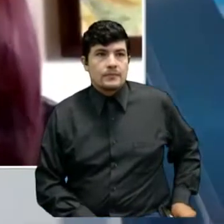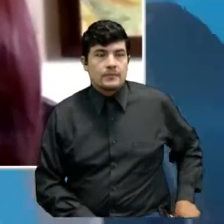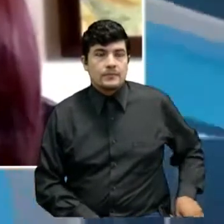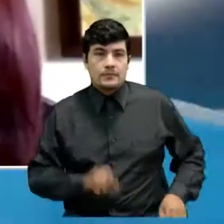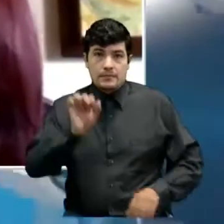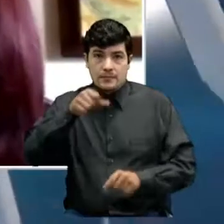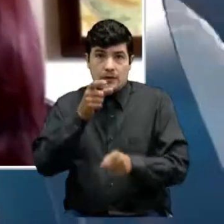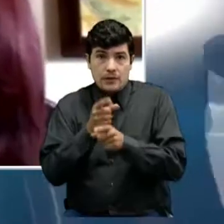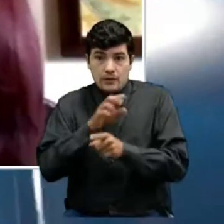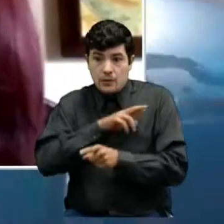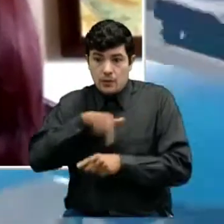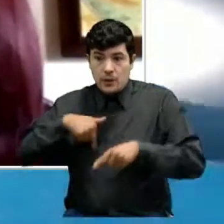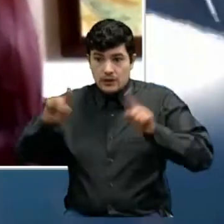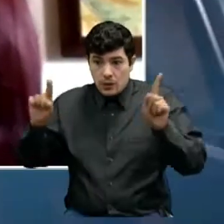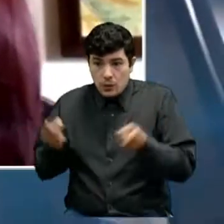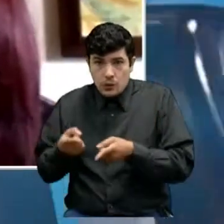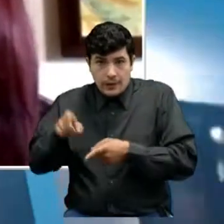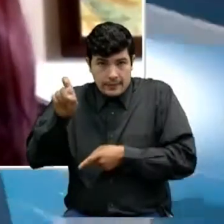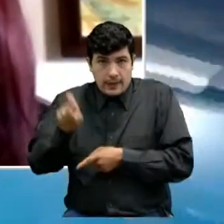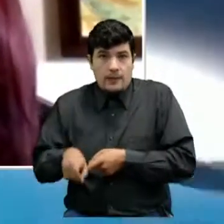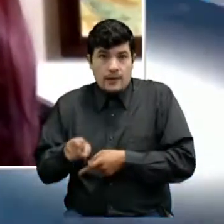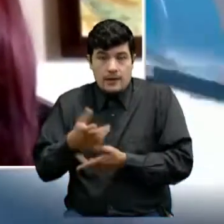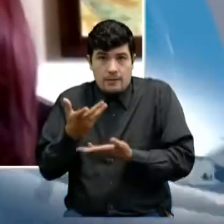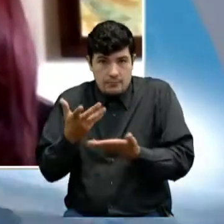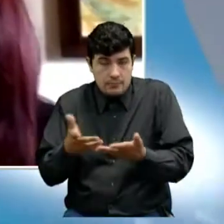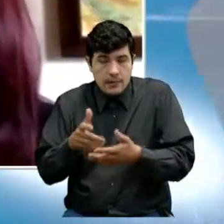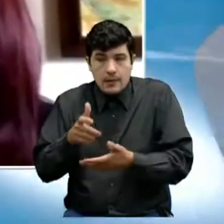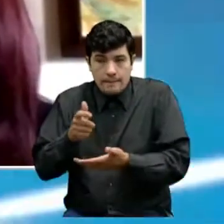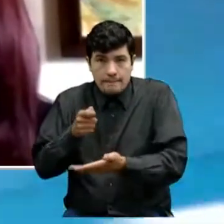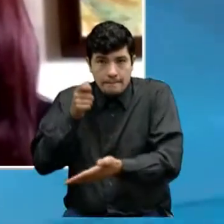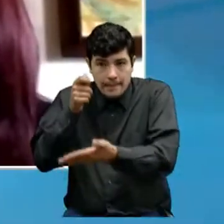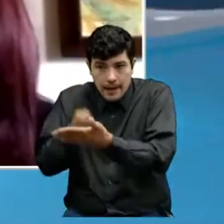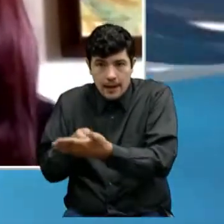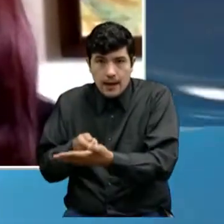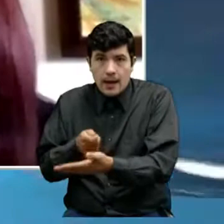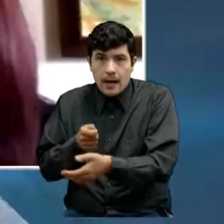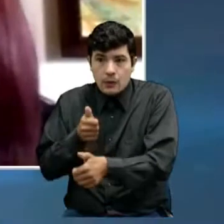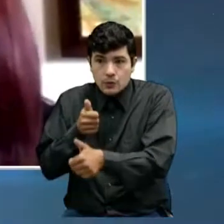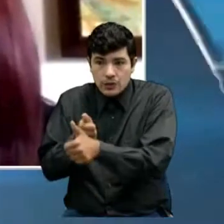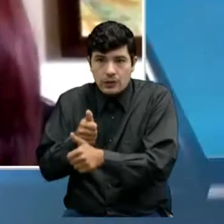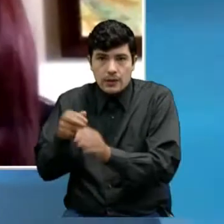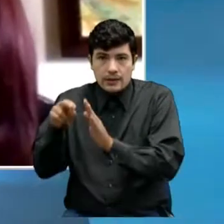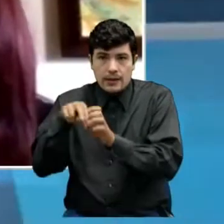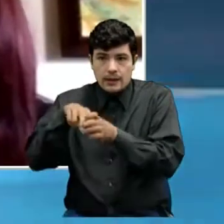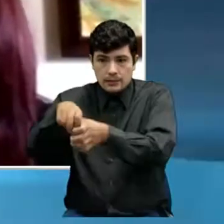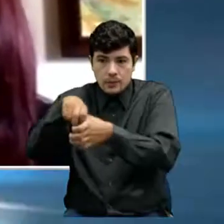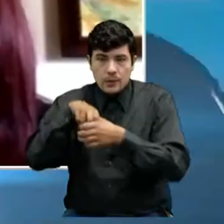auxilio de conectividad, porque es que en ningún momento las normas